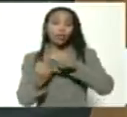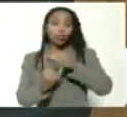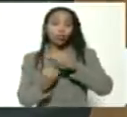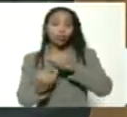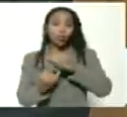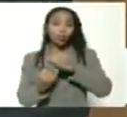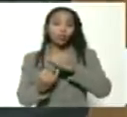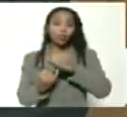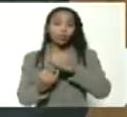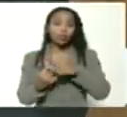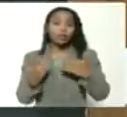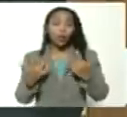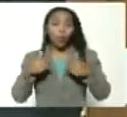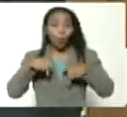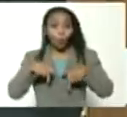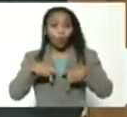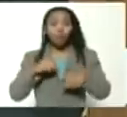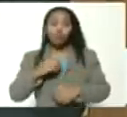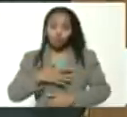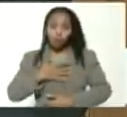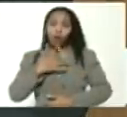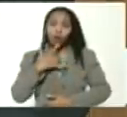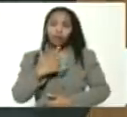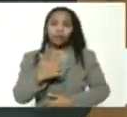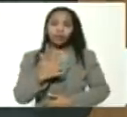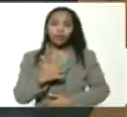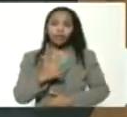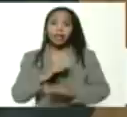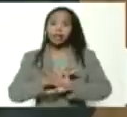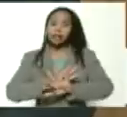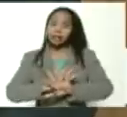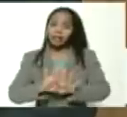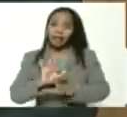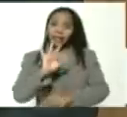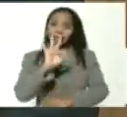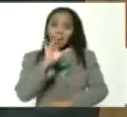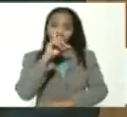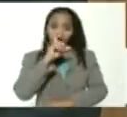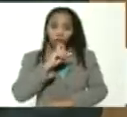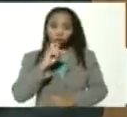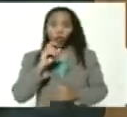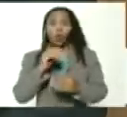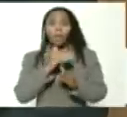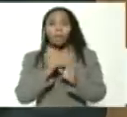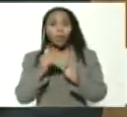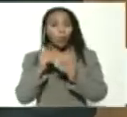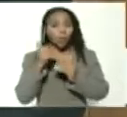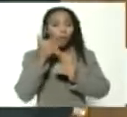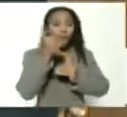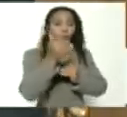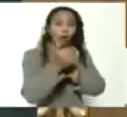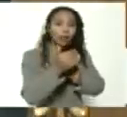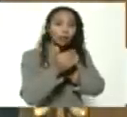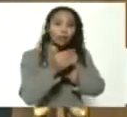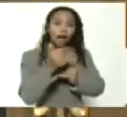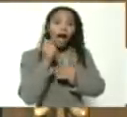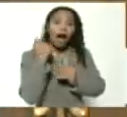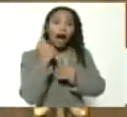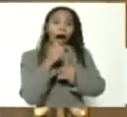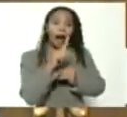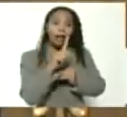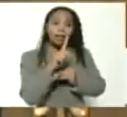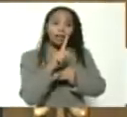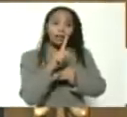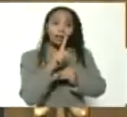repito, que hoy puedo decir, ya 3 años y medio después, es